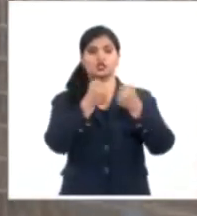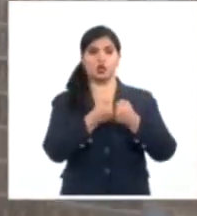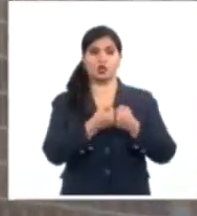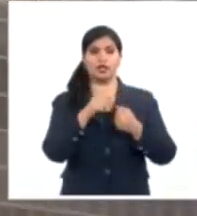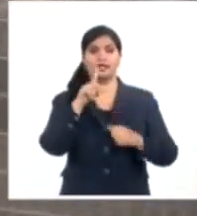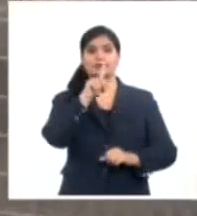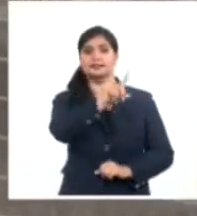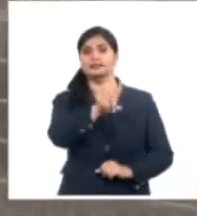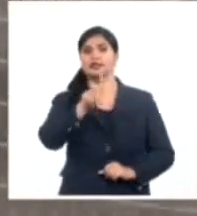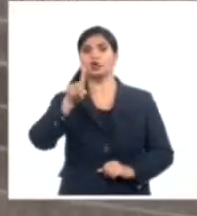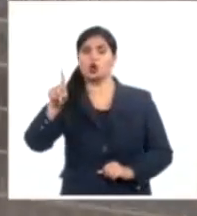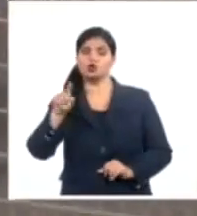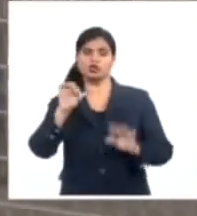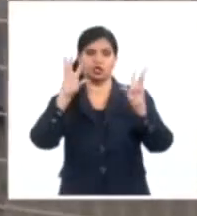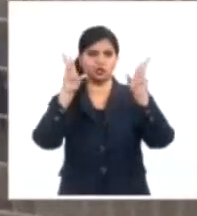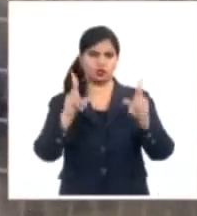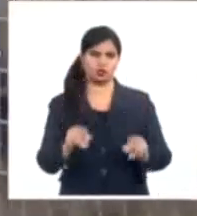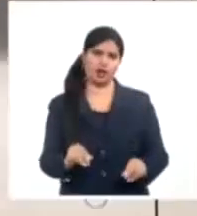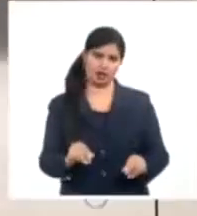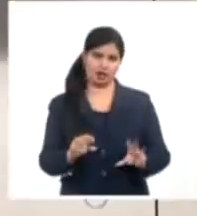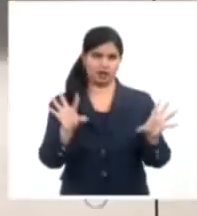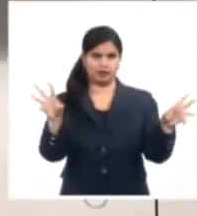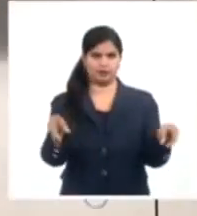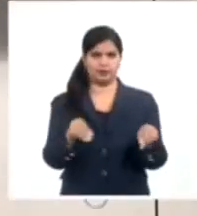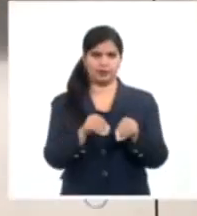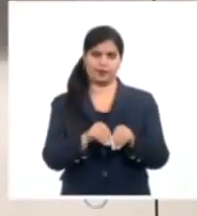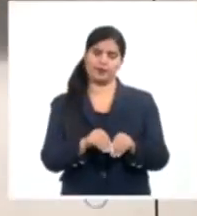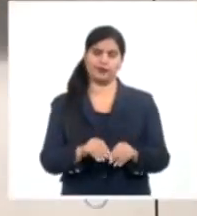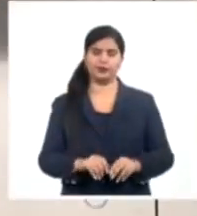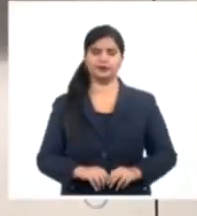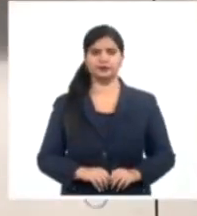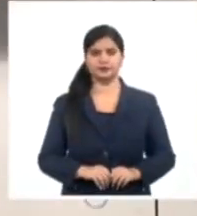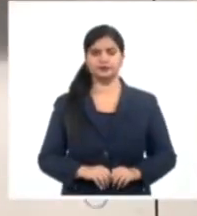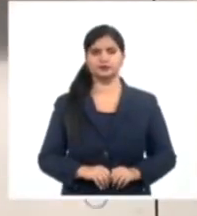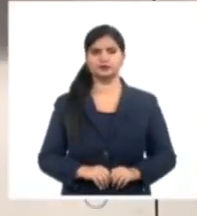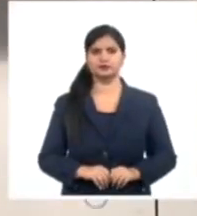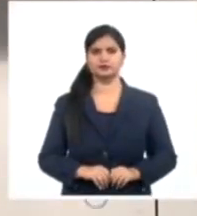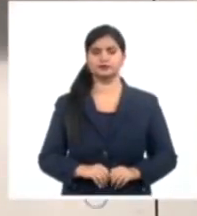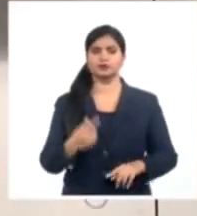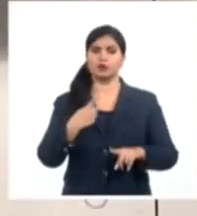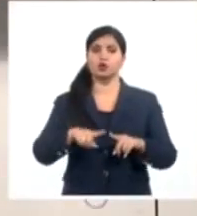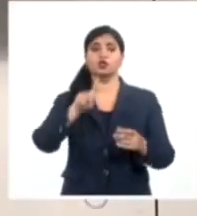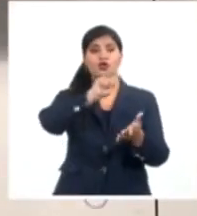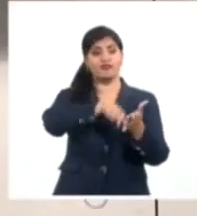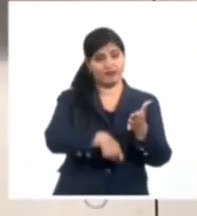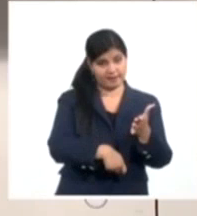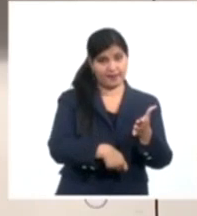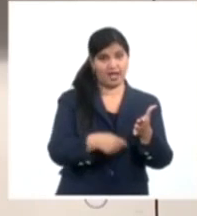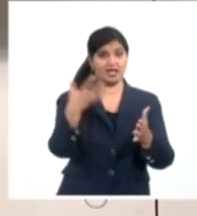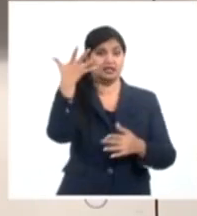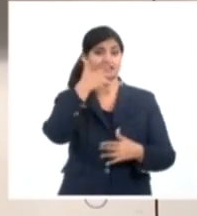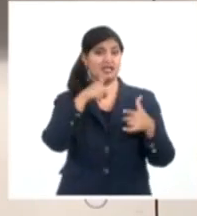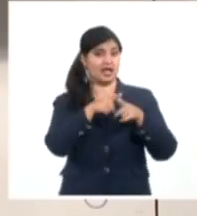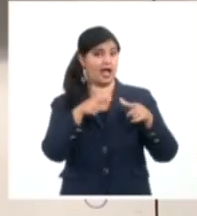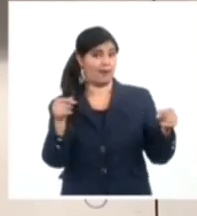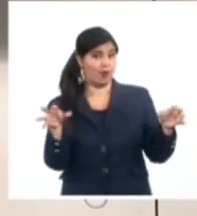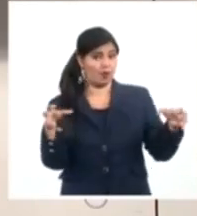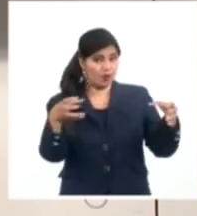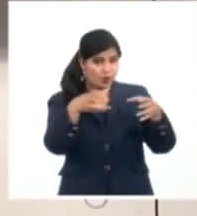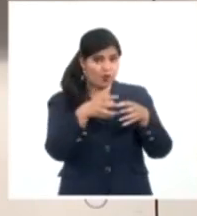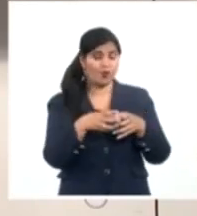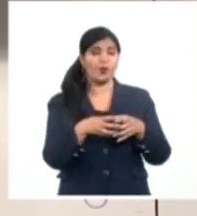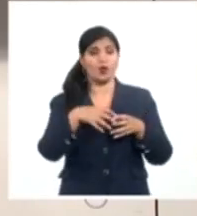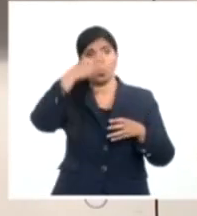de 111 al conectar solo un indiscutible en nueve salidas al bate también firmará con el conjunto de los dragones de chunichi como parte del